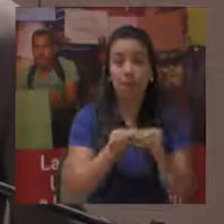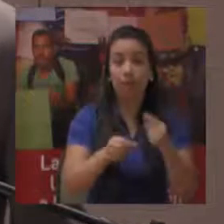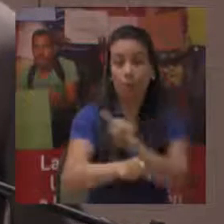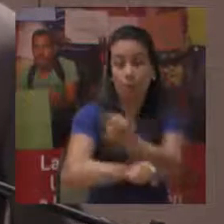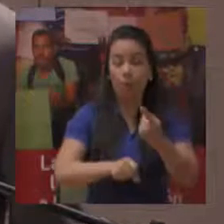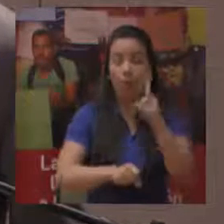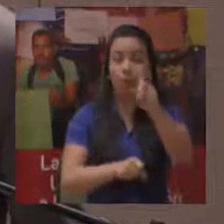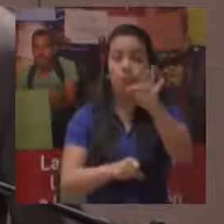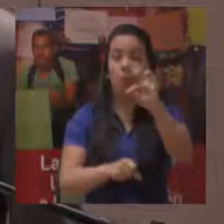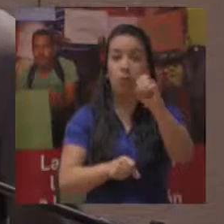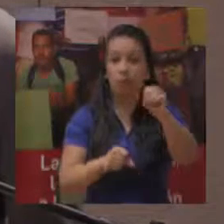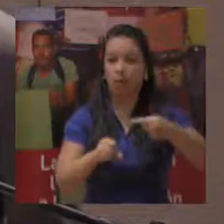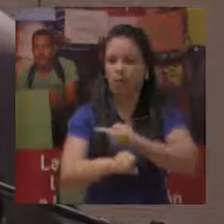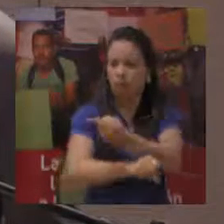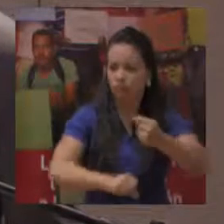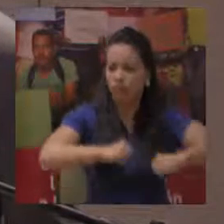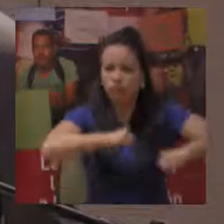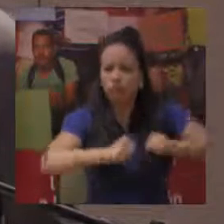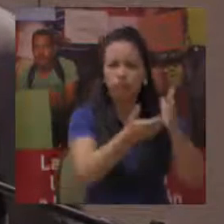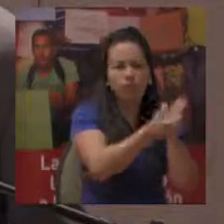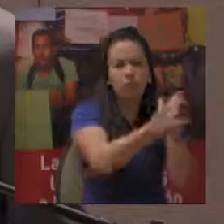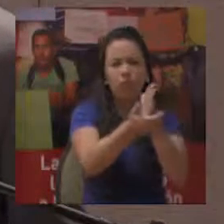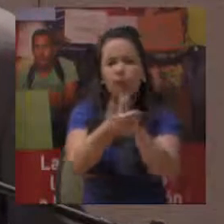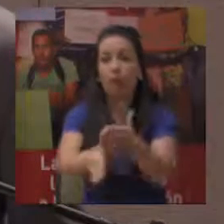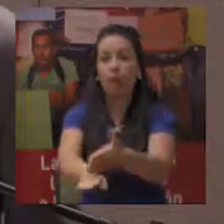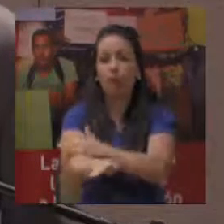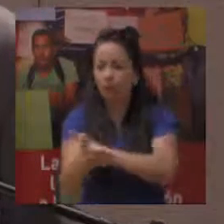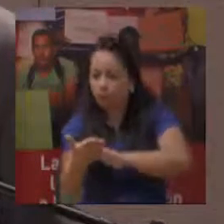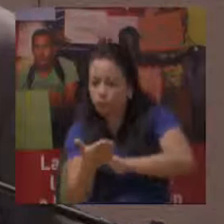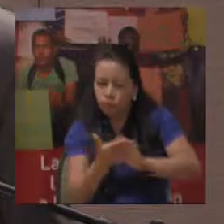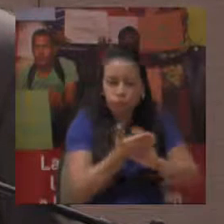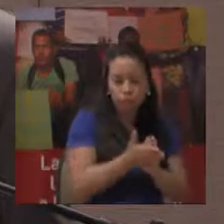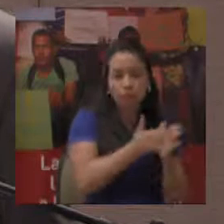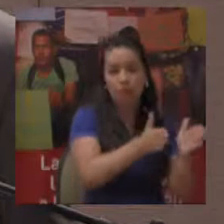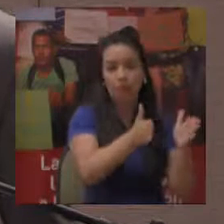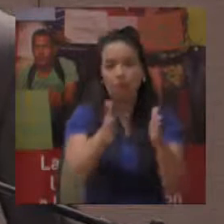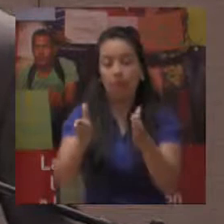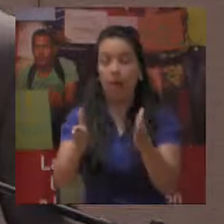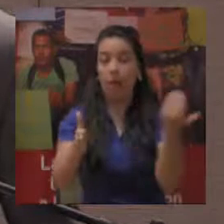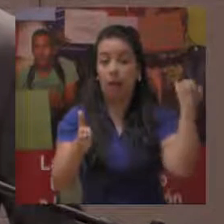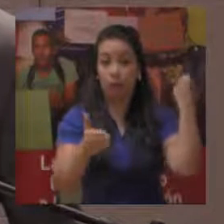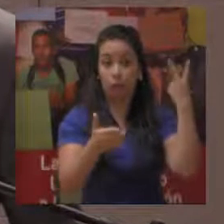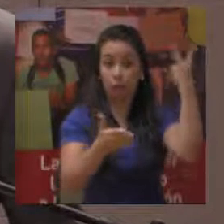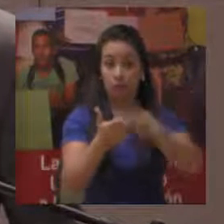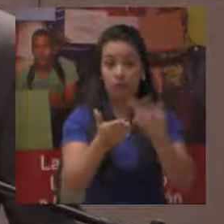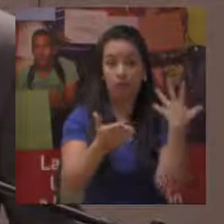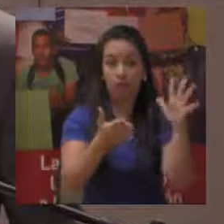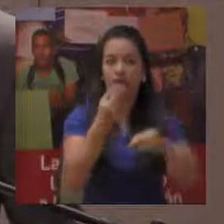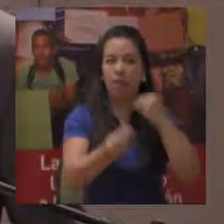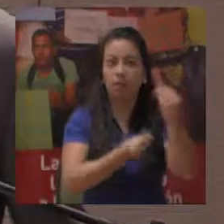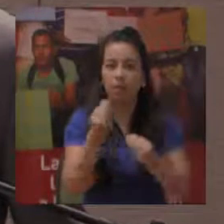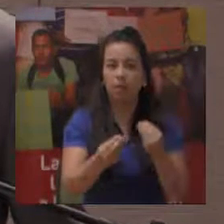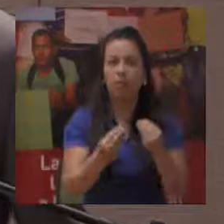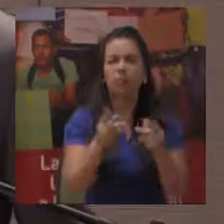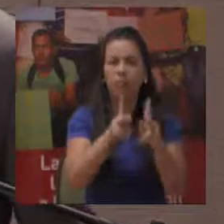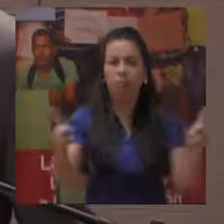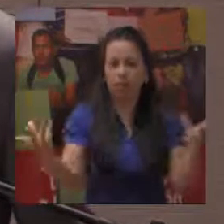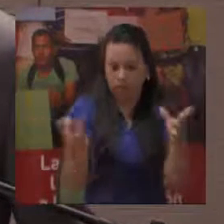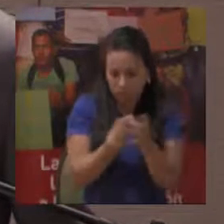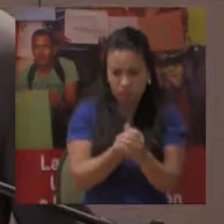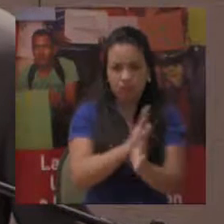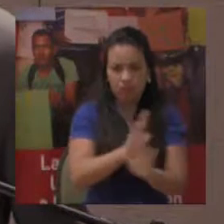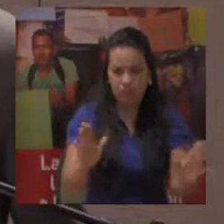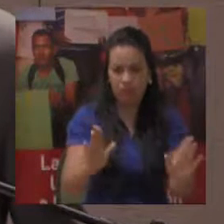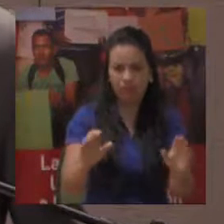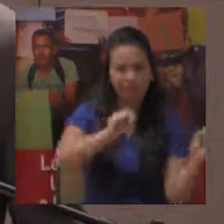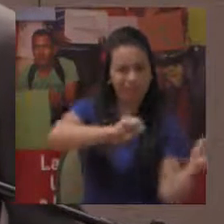tiempo para poder mejorar esas condiciones. En el 2015, más de 3.000 personas en proceso de reintegración se certificaron